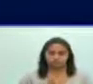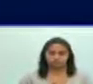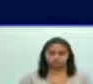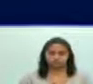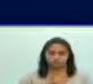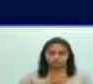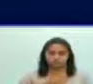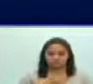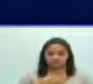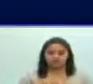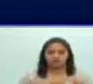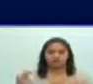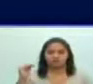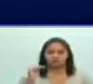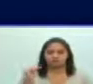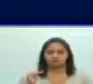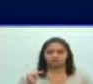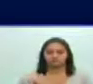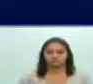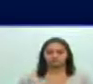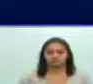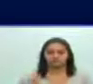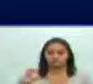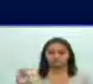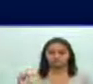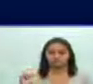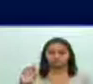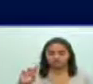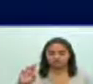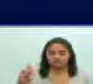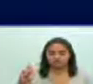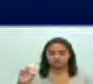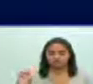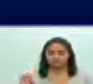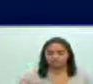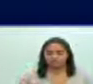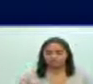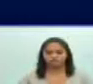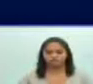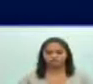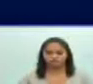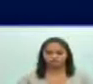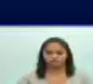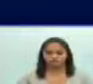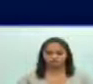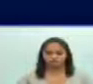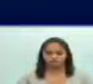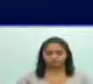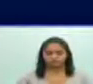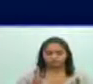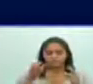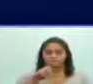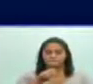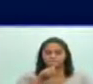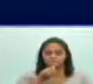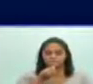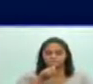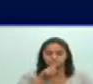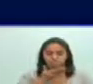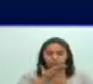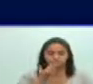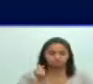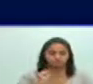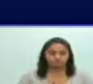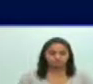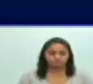constituyen la base de la corte valenciana. Ni la malquerencia del rey pudo impedirles la partida a tierra